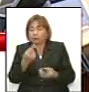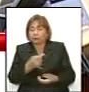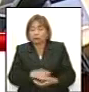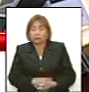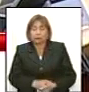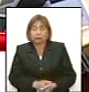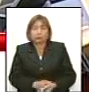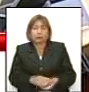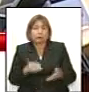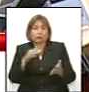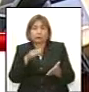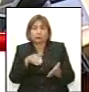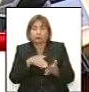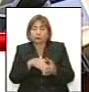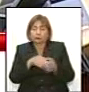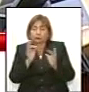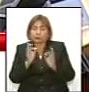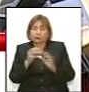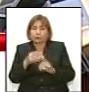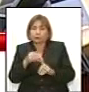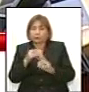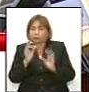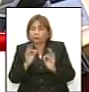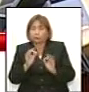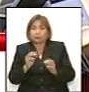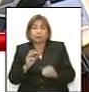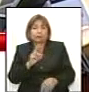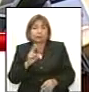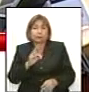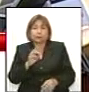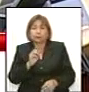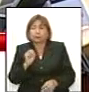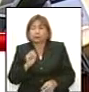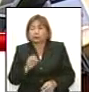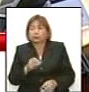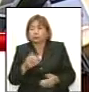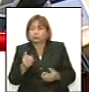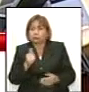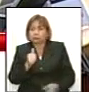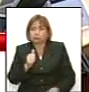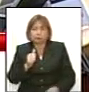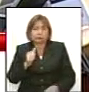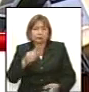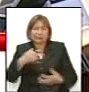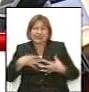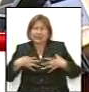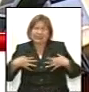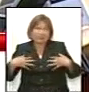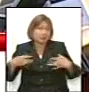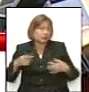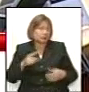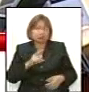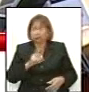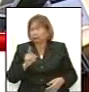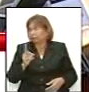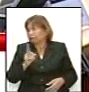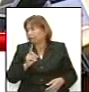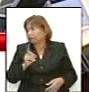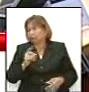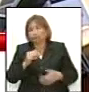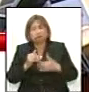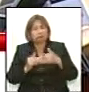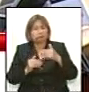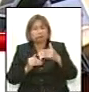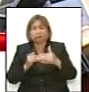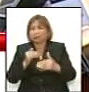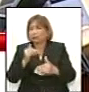esa priorización que está específico también en el Decreto Supremo. Pero en cuanto a la anemia, sí, efectivamente, no podemos avanzar al Bicentenario y